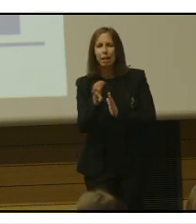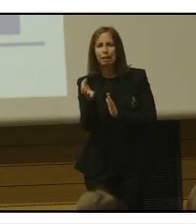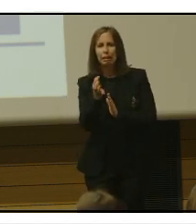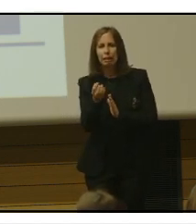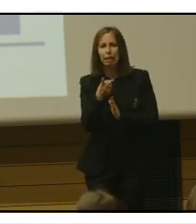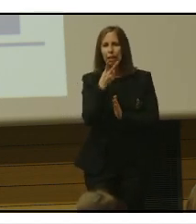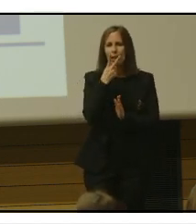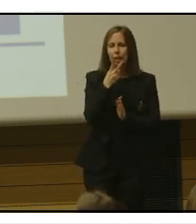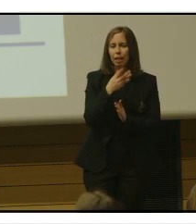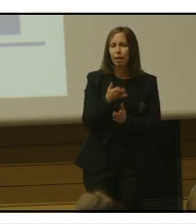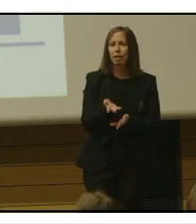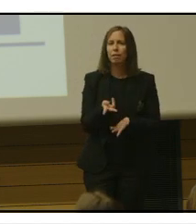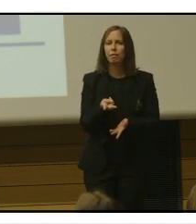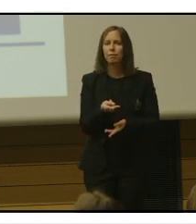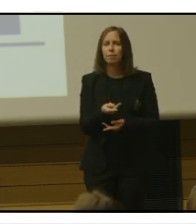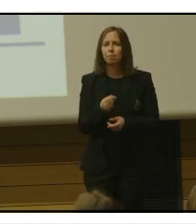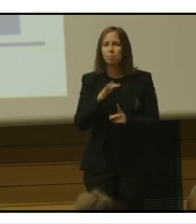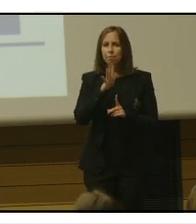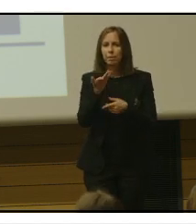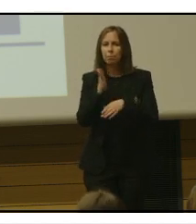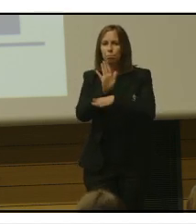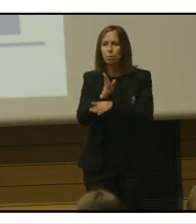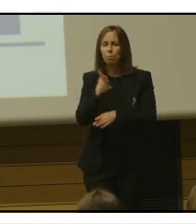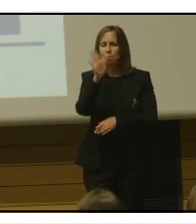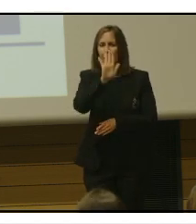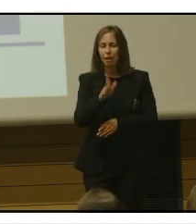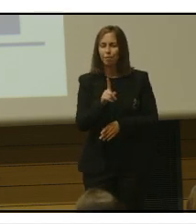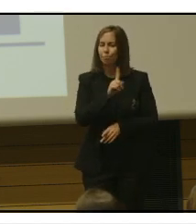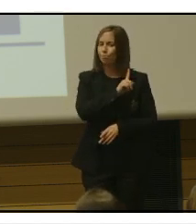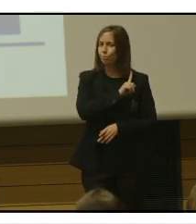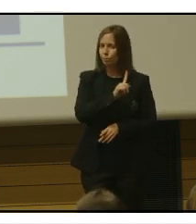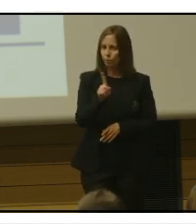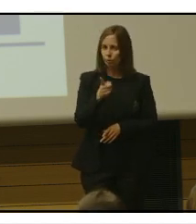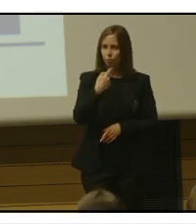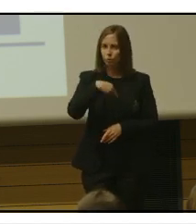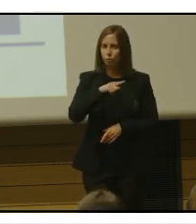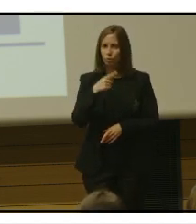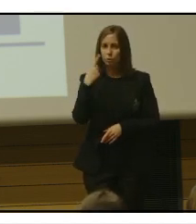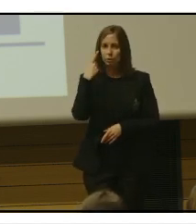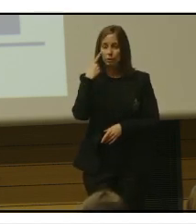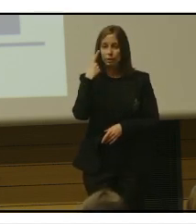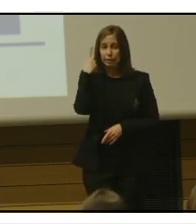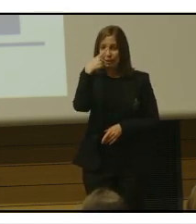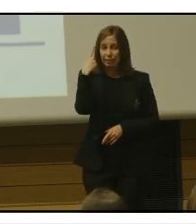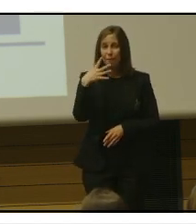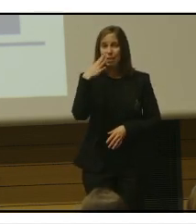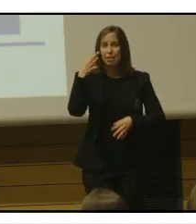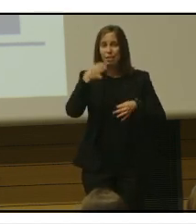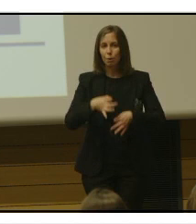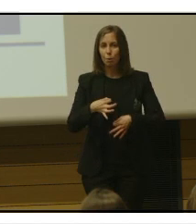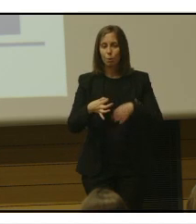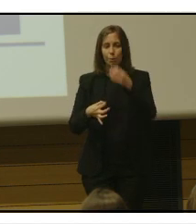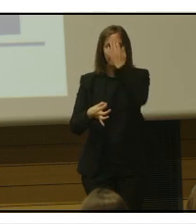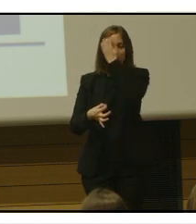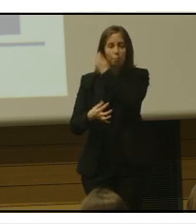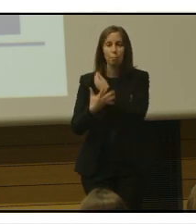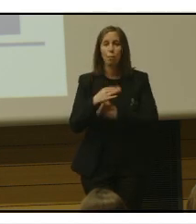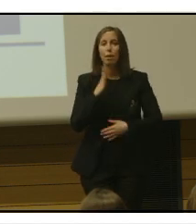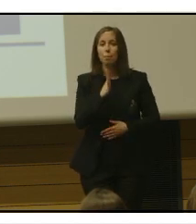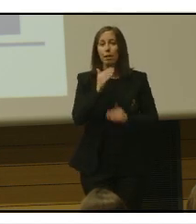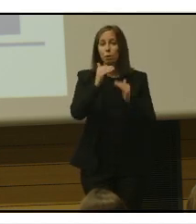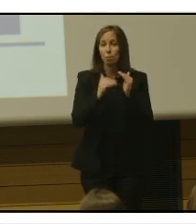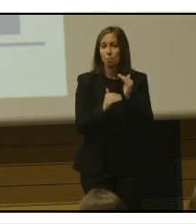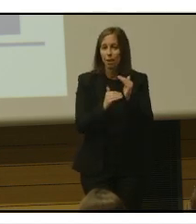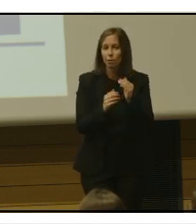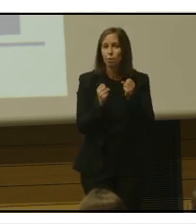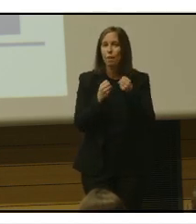tabaco causa, parece que la exposición, no. Muchas veces es mejor irnos a lo que sabemos claramente y aunque tenga menos impacto